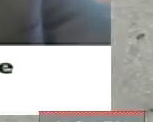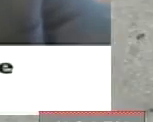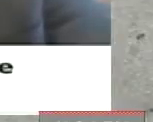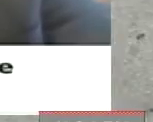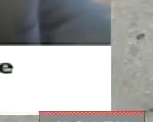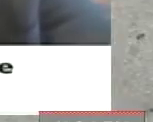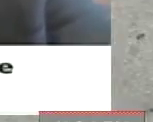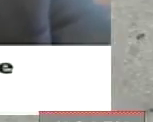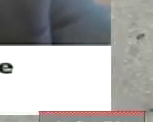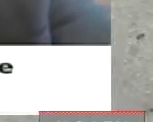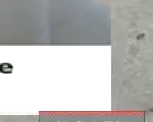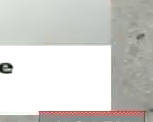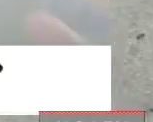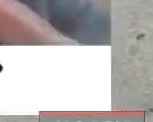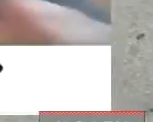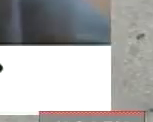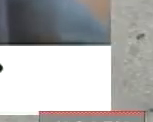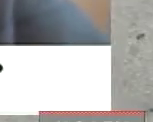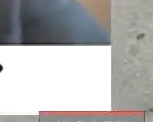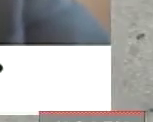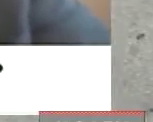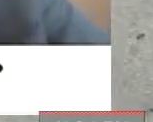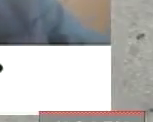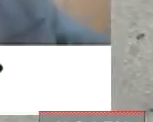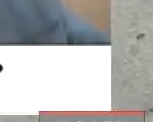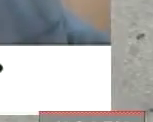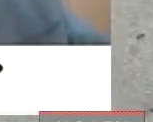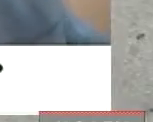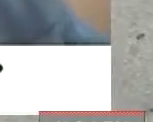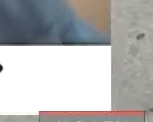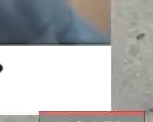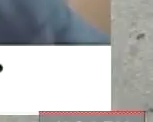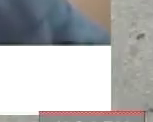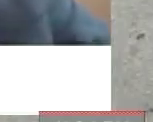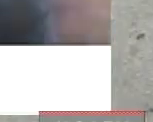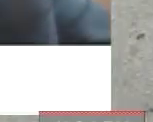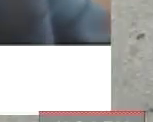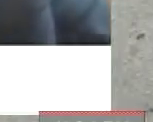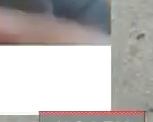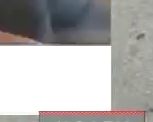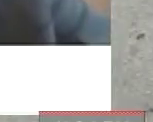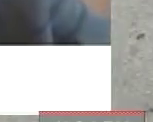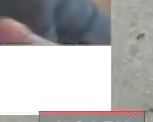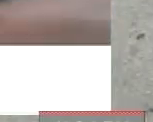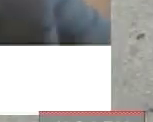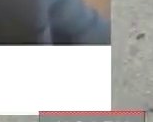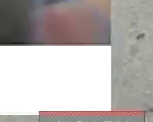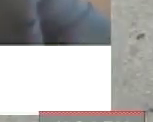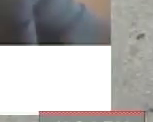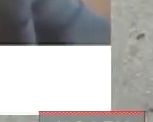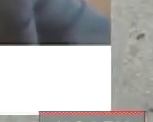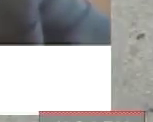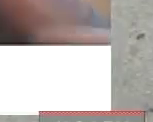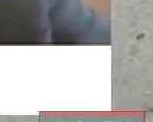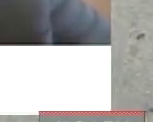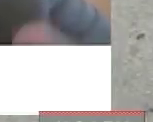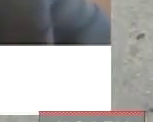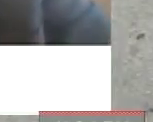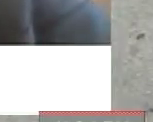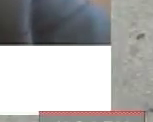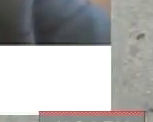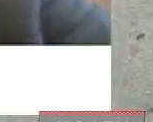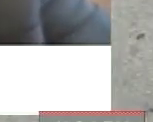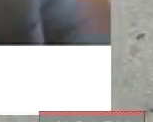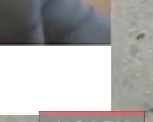Julian Assange a la policía británica. Como Wikileaks publicó estos documentos, la cuenta, además de muchas otras pruebas,